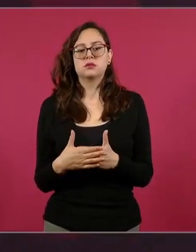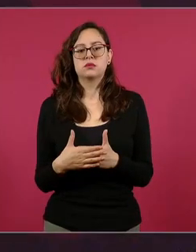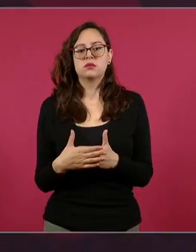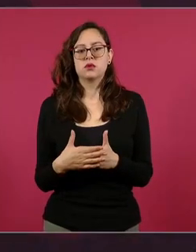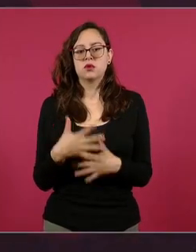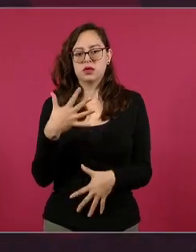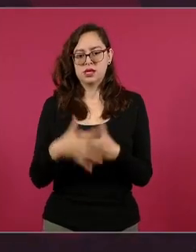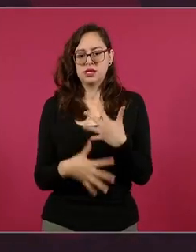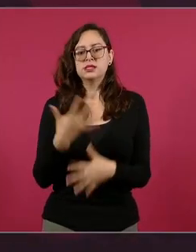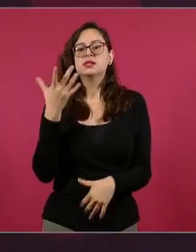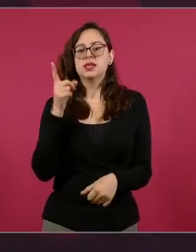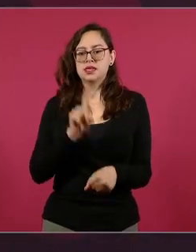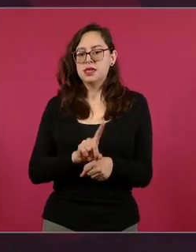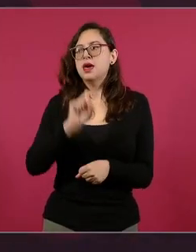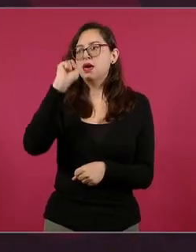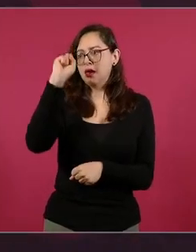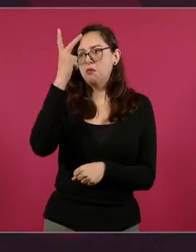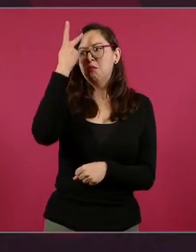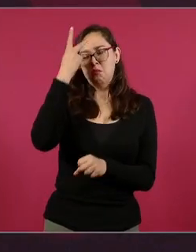15 días.